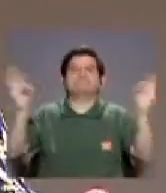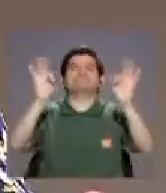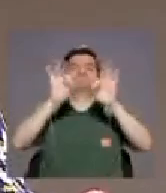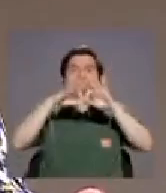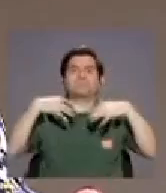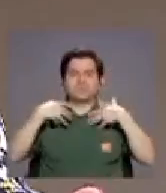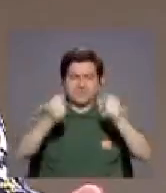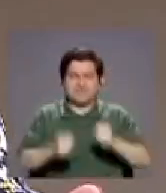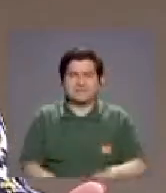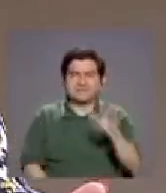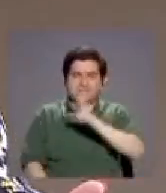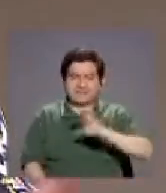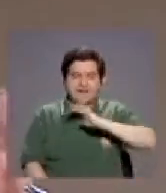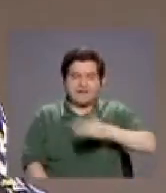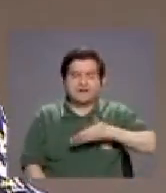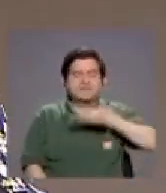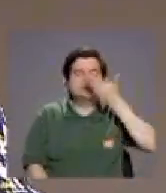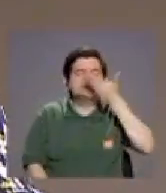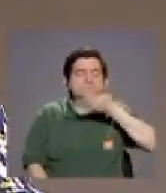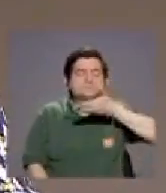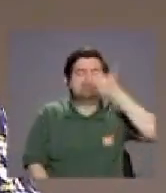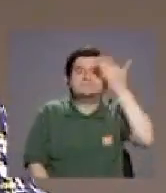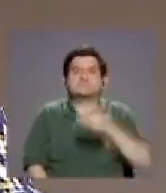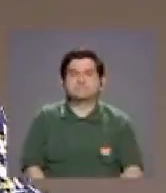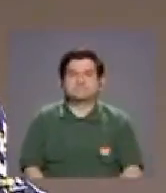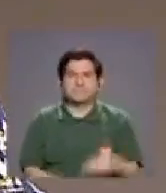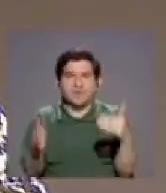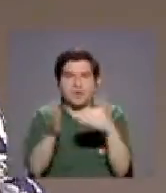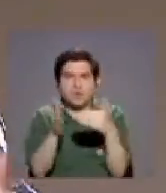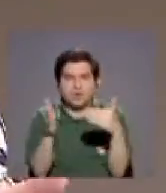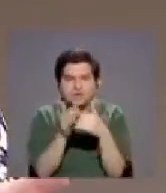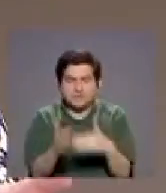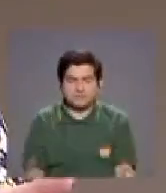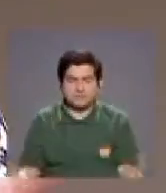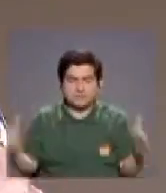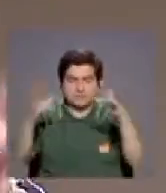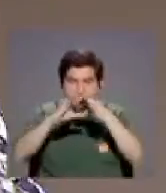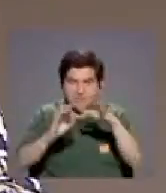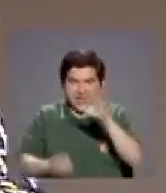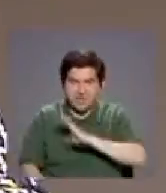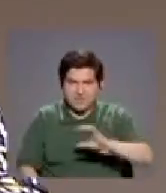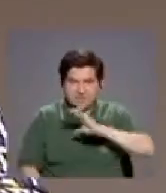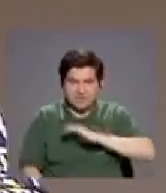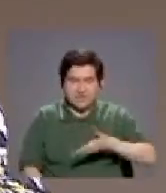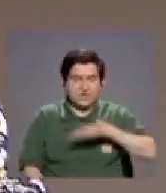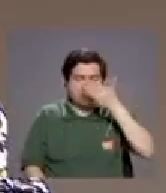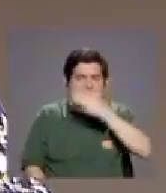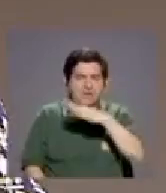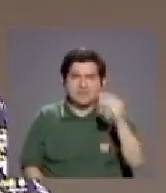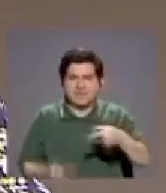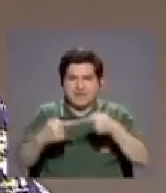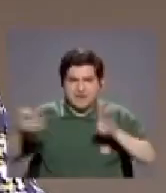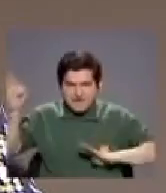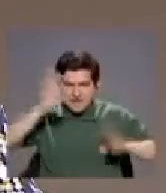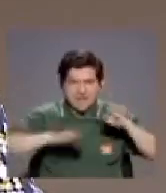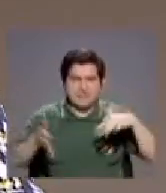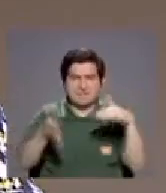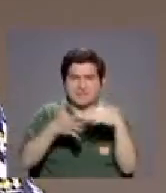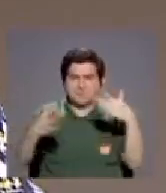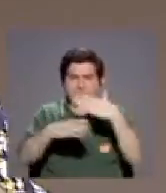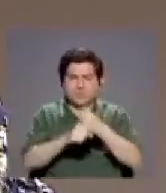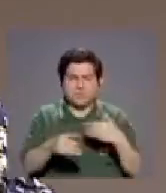salud, la calidad del aire y vinculando esa calidad del aire con antibióticos, hay un estudio que se